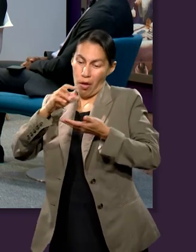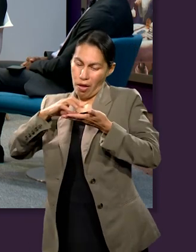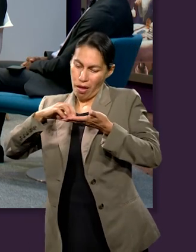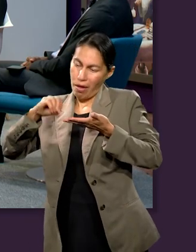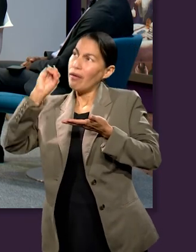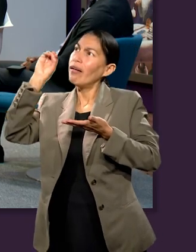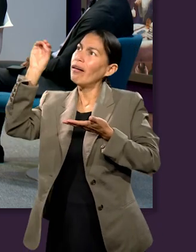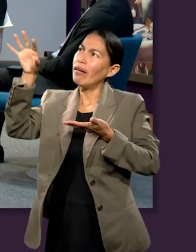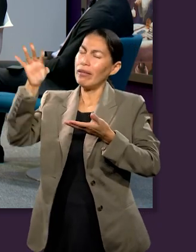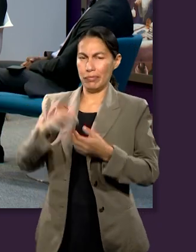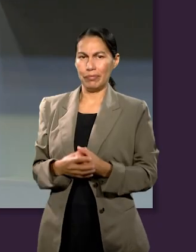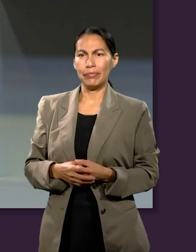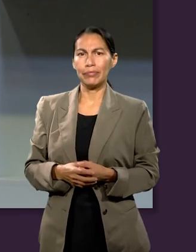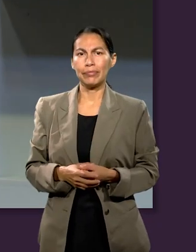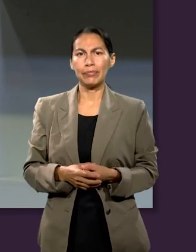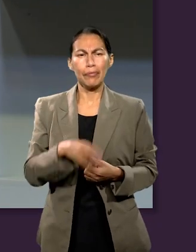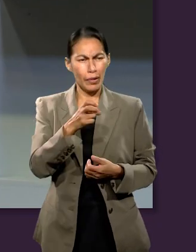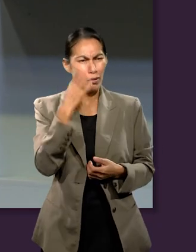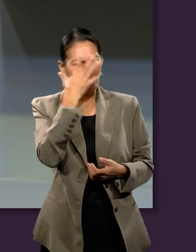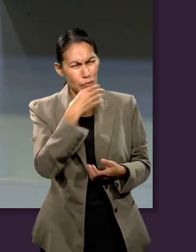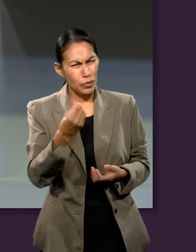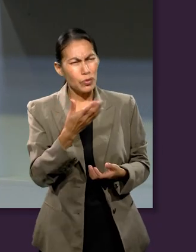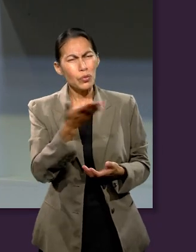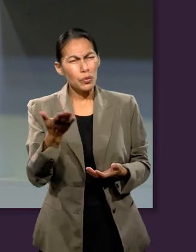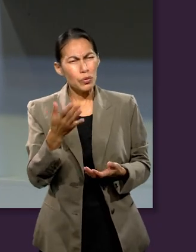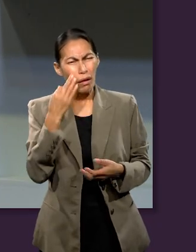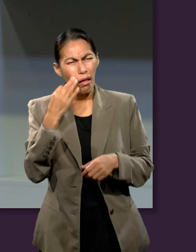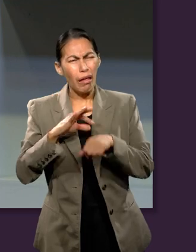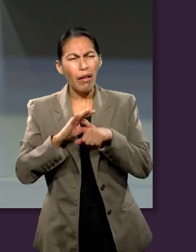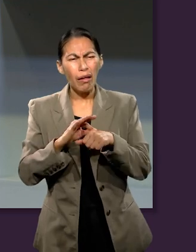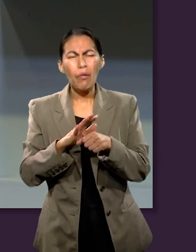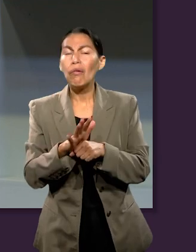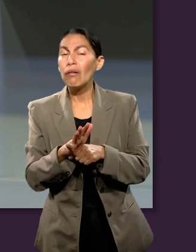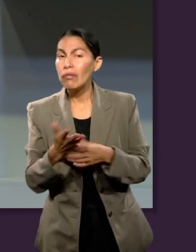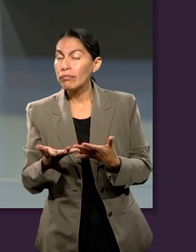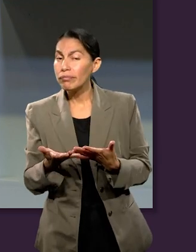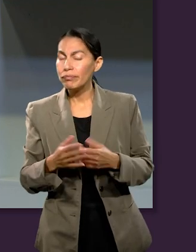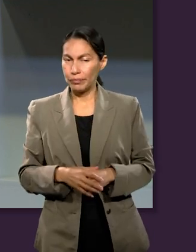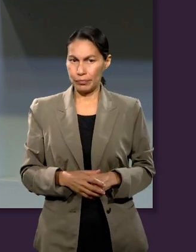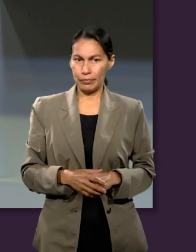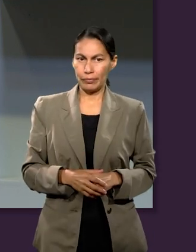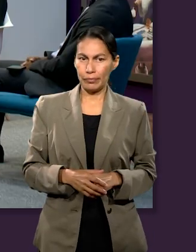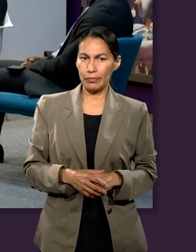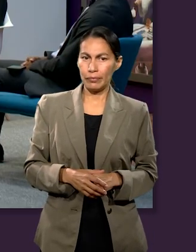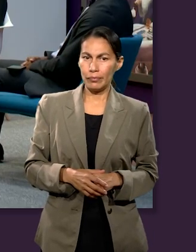pertenece que ustedes puedan que hayan palpado que hayan sentido